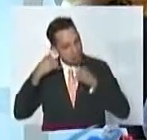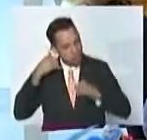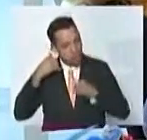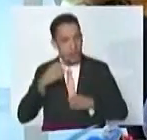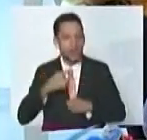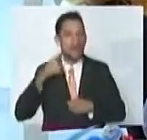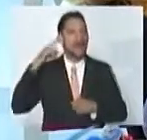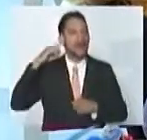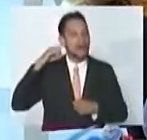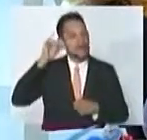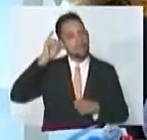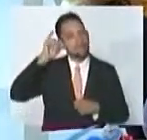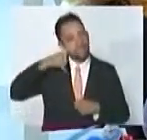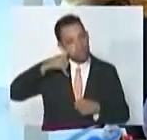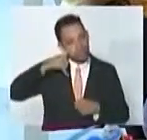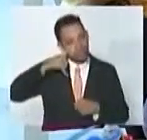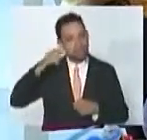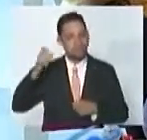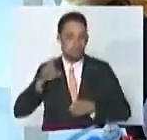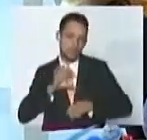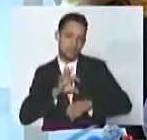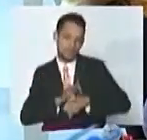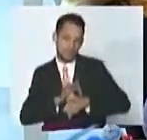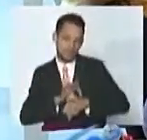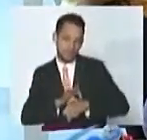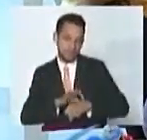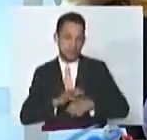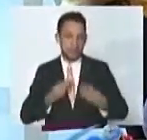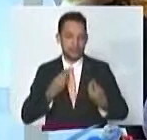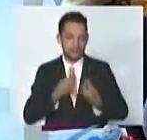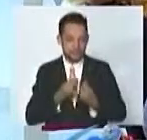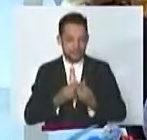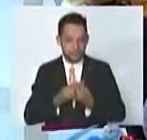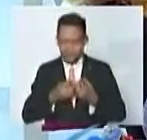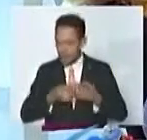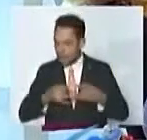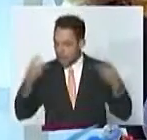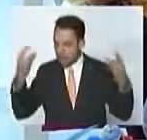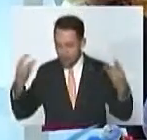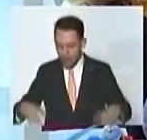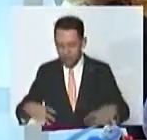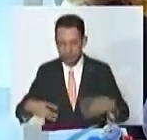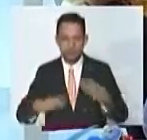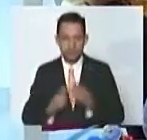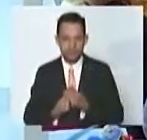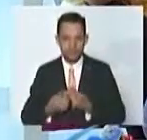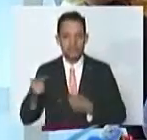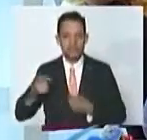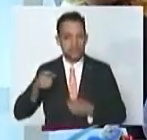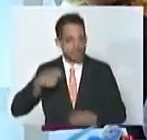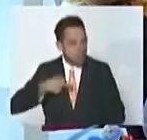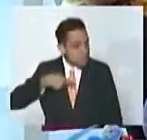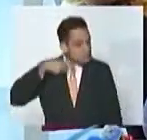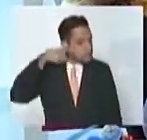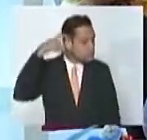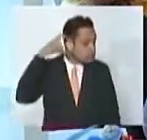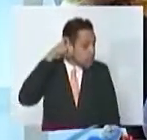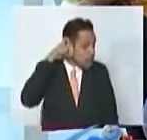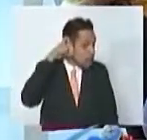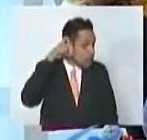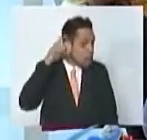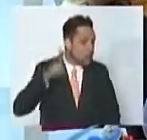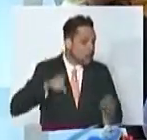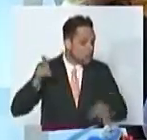ya más de tipo clínico, doctor. Cuando ya hay una pérdida muy grande, debe haber un audífono para que amplifique todos estos